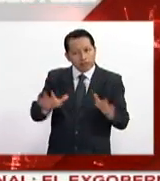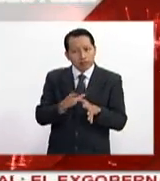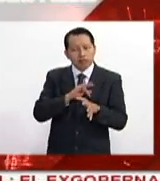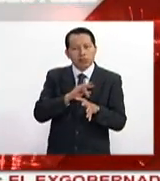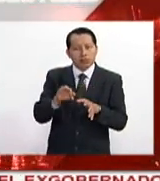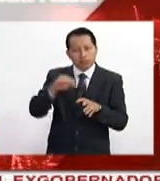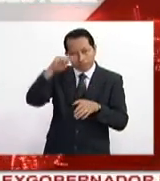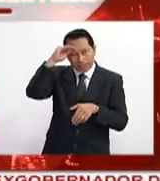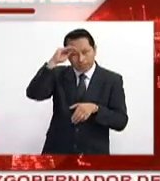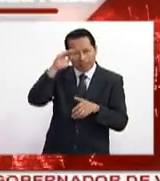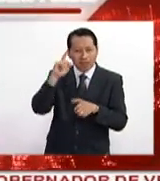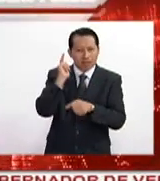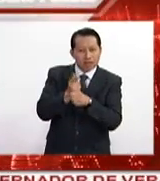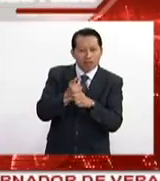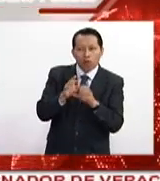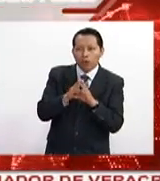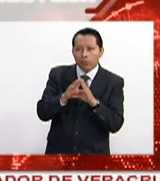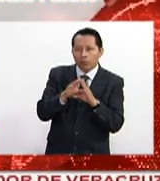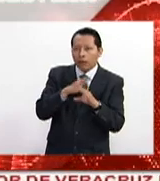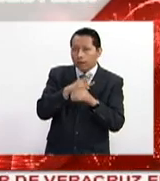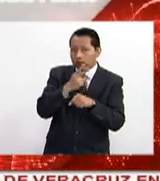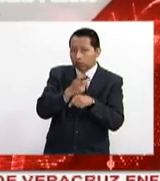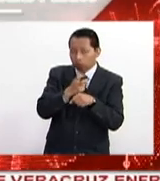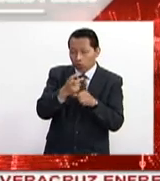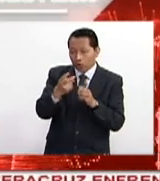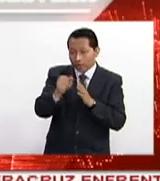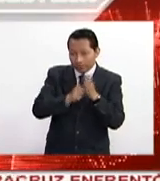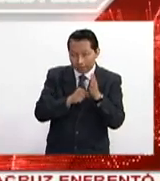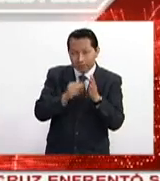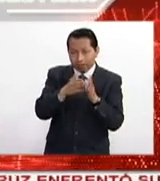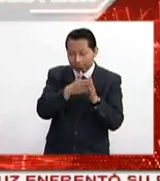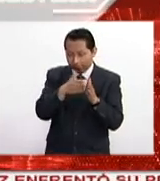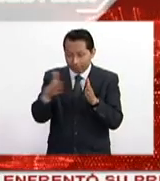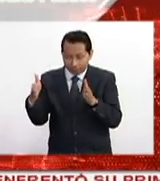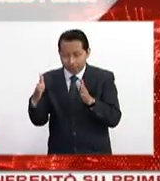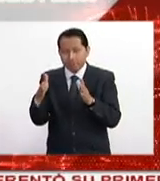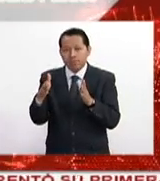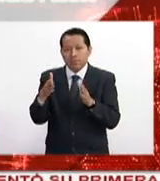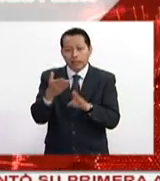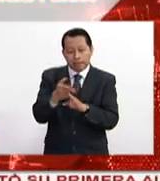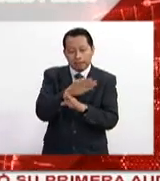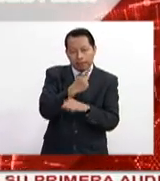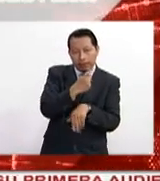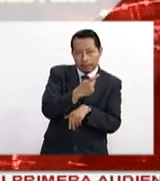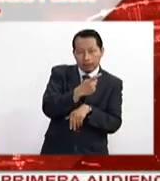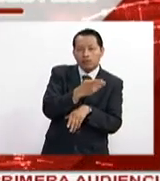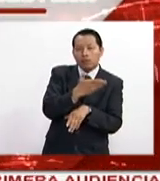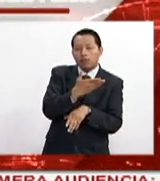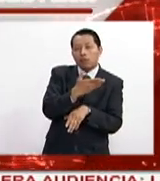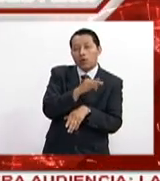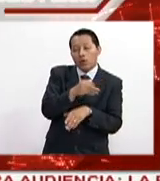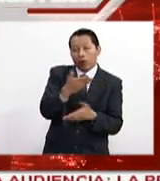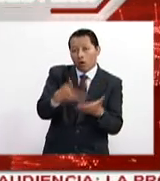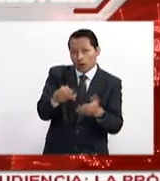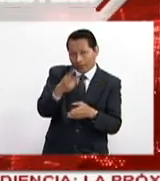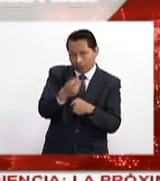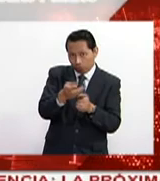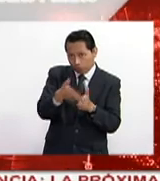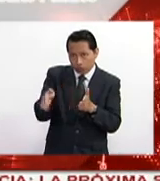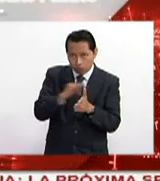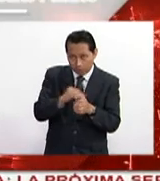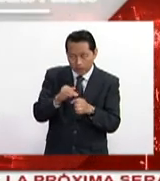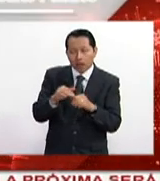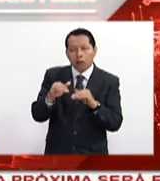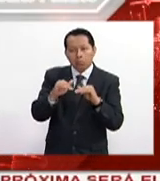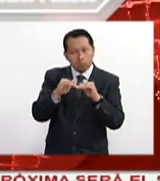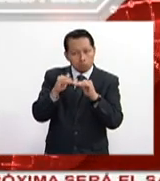pensar que tenemos un segundo semestre caracterizado igual que el primero por estabilidad, por generación de empleos